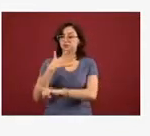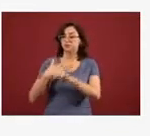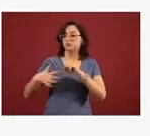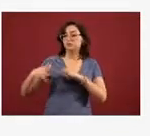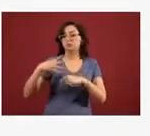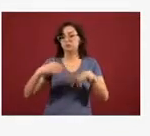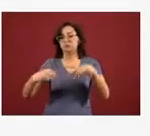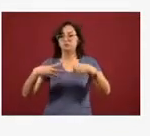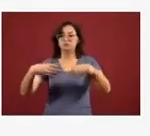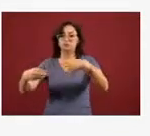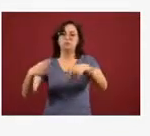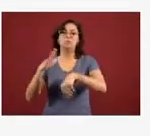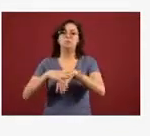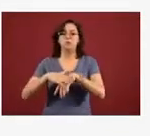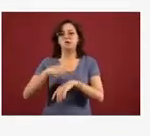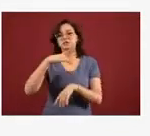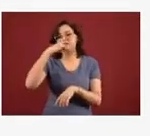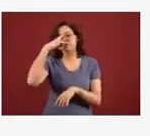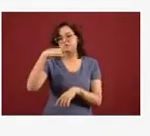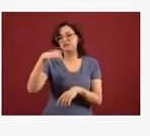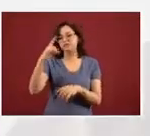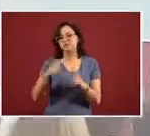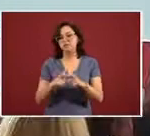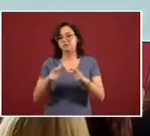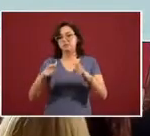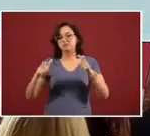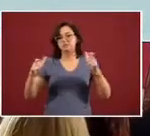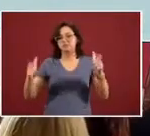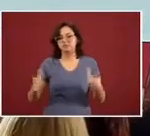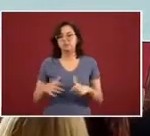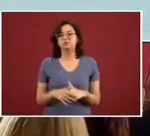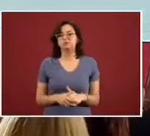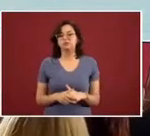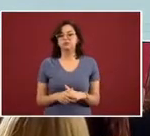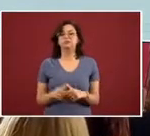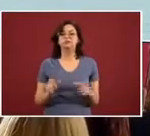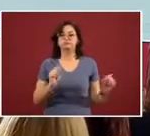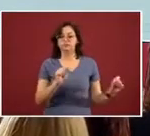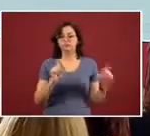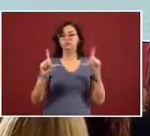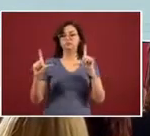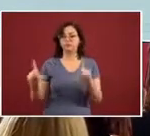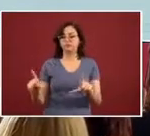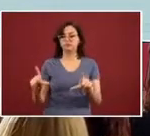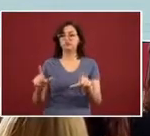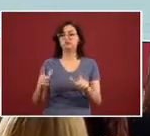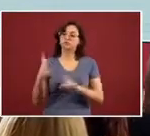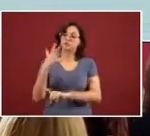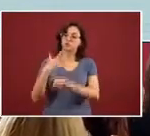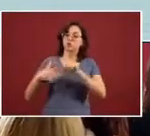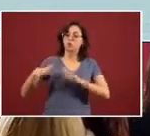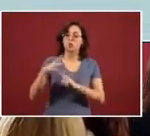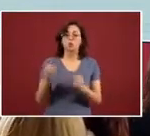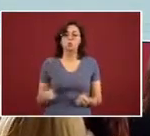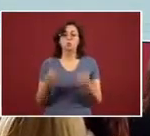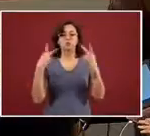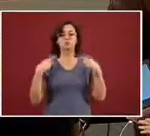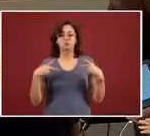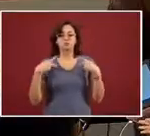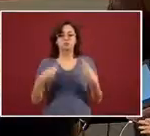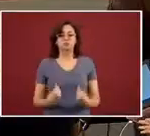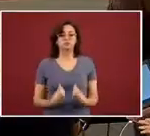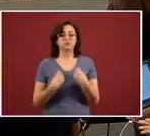se va a favorecer y en su momento vamos a tener más casos. Por lo que si vemos esta misma gráfica, pero por la tasa de incidencia acumulada, que es la